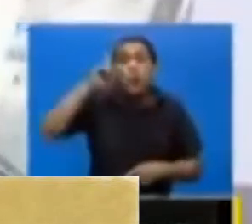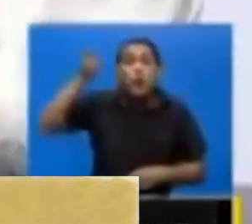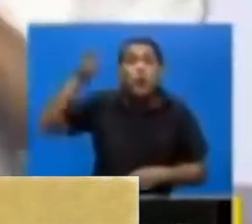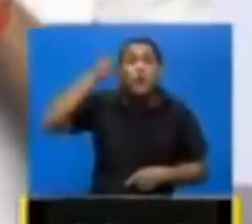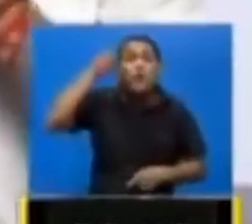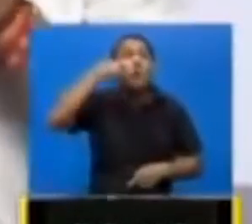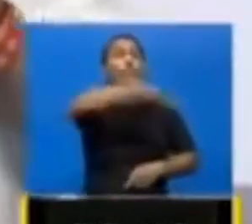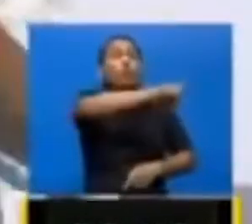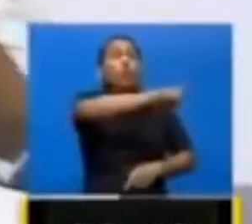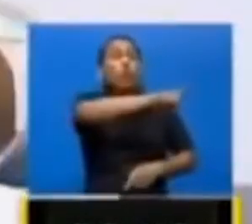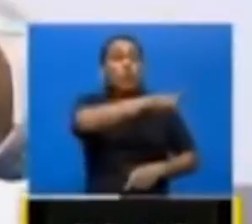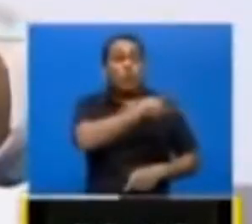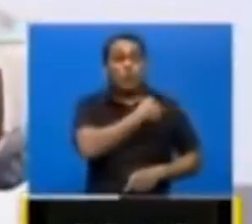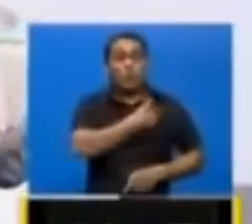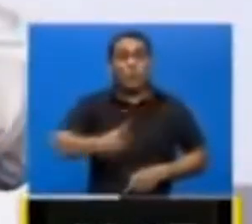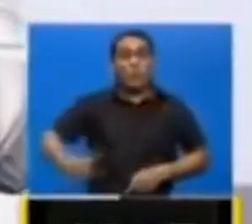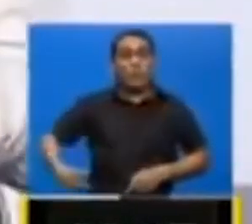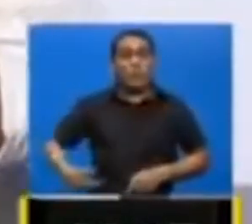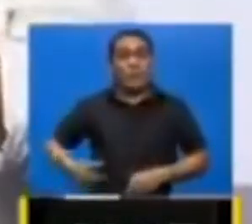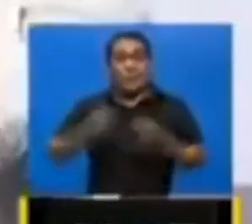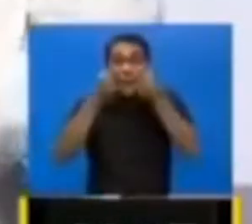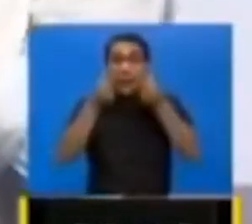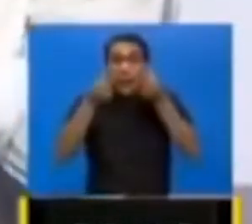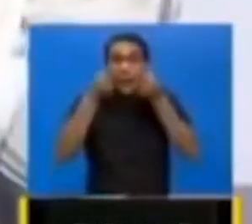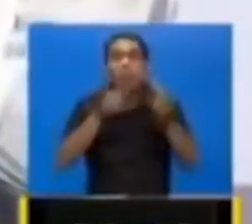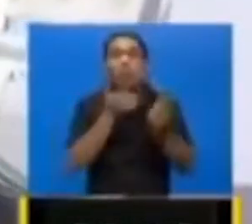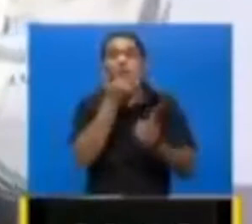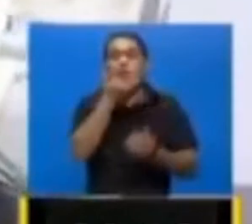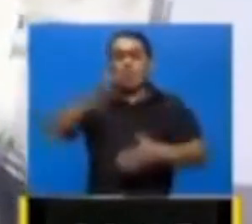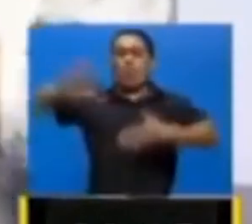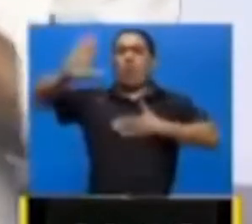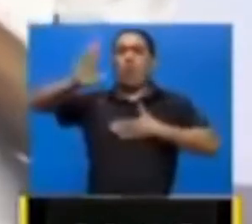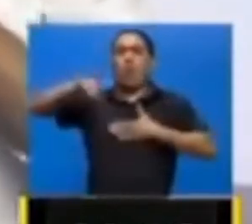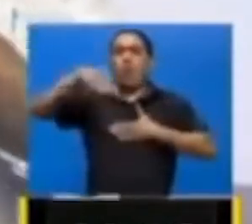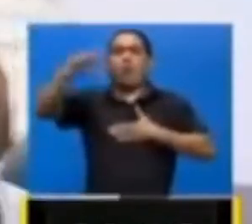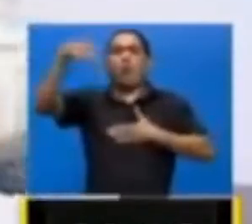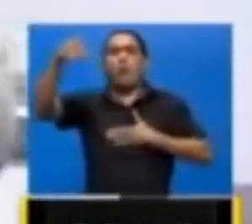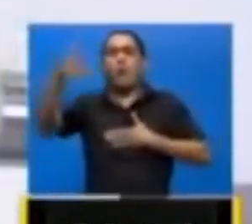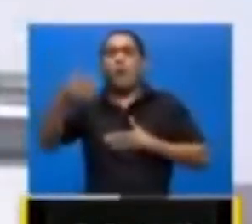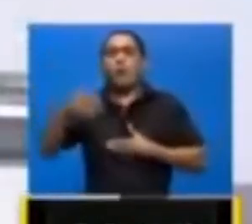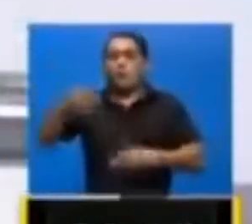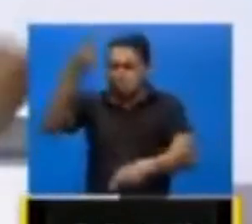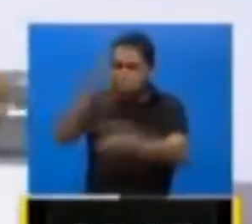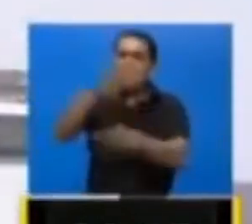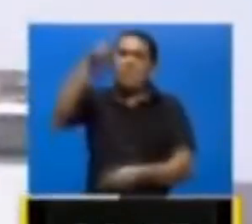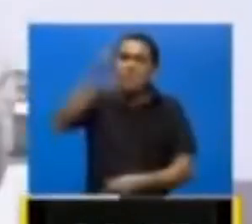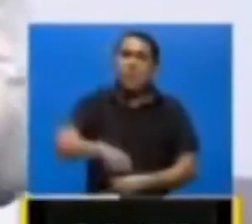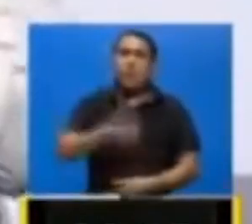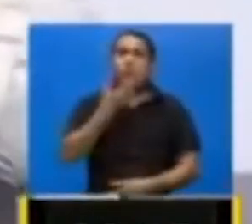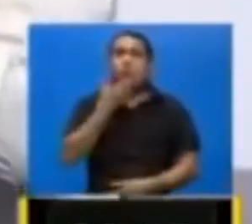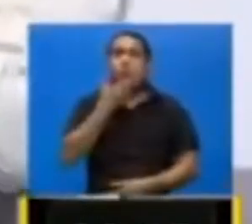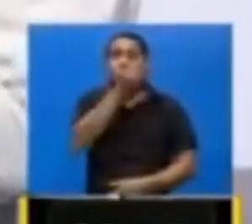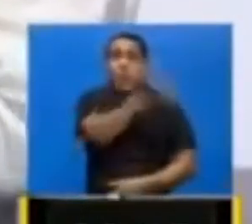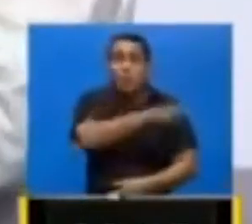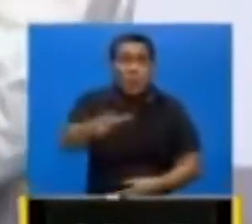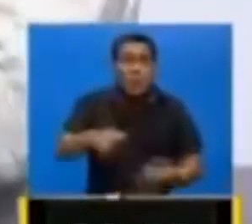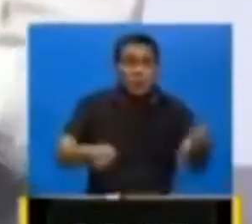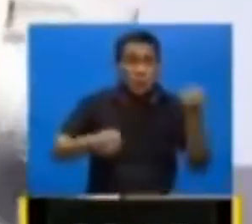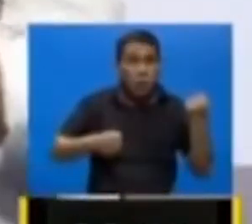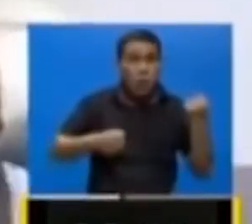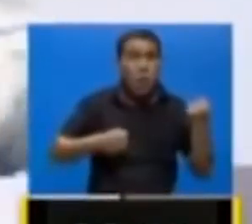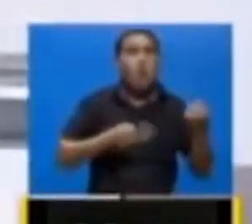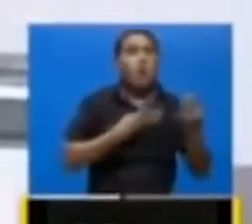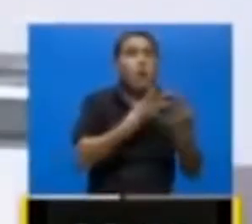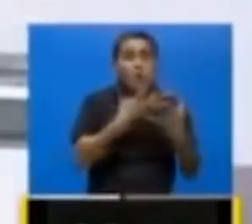su presidente Juan Manuel Santos, cumpla la palabra de que ningún criminal de lesa humanidad participaría en política sin cumplir